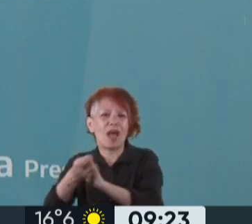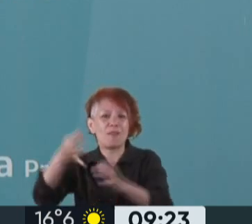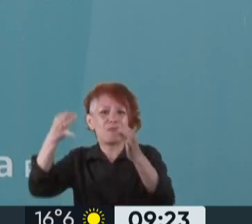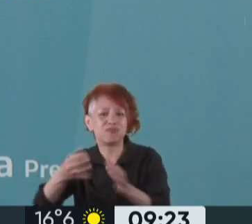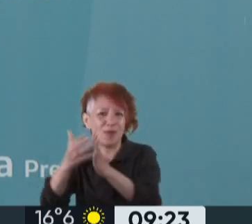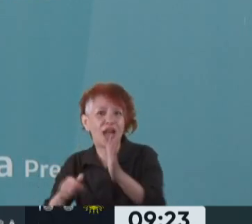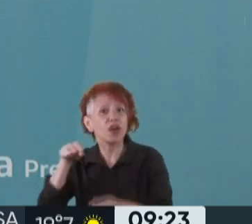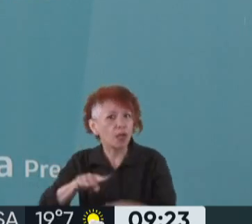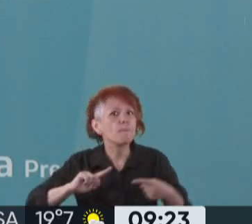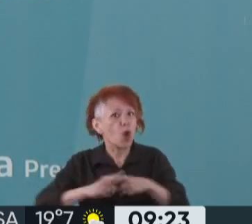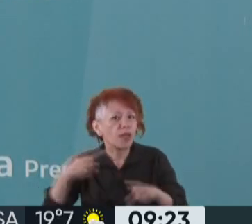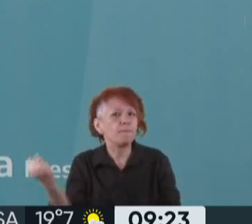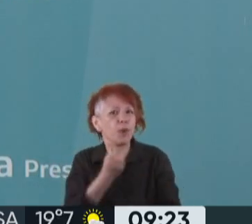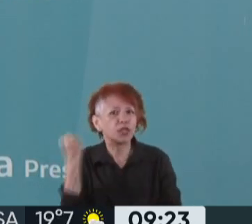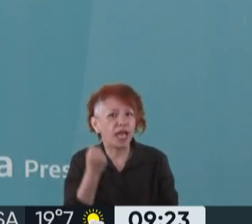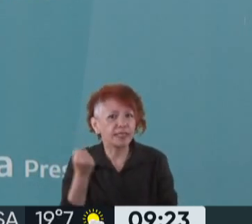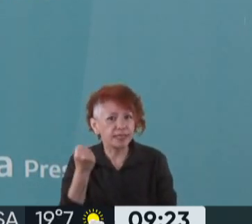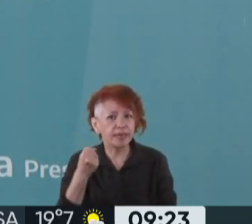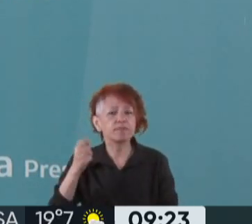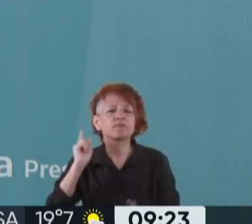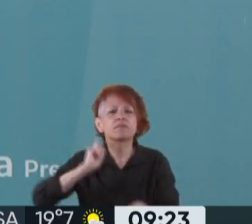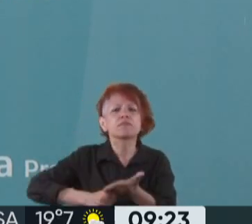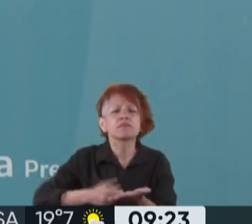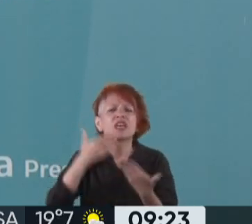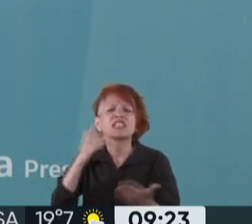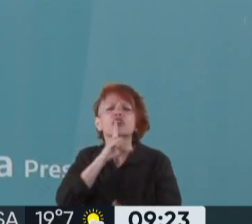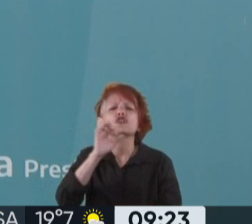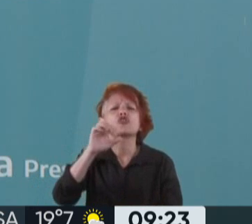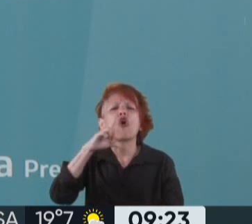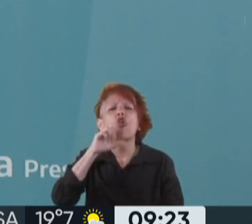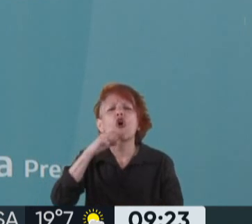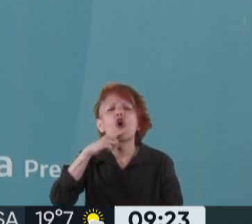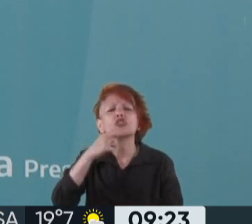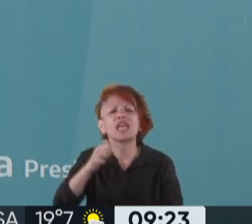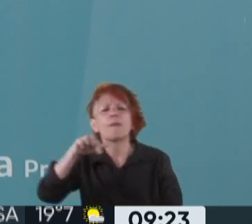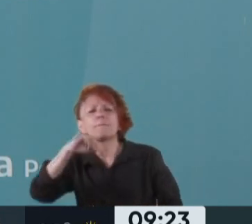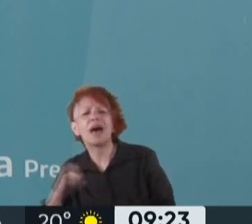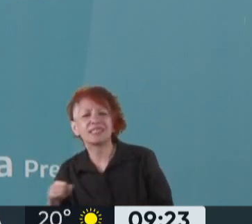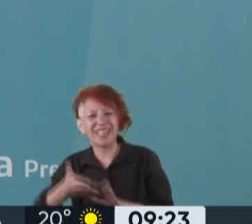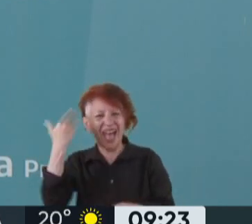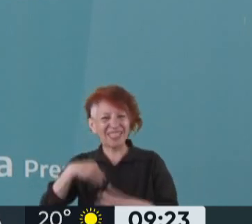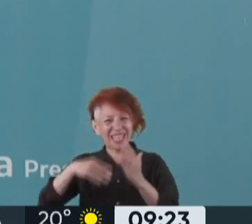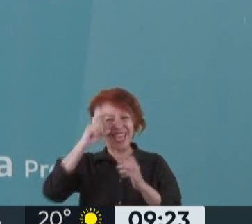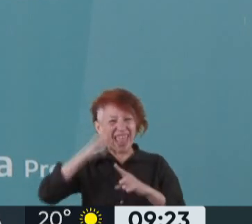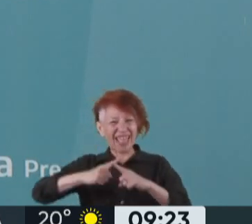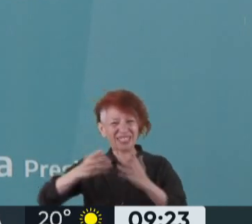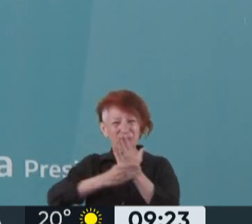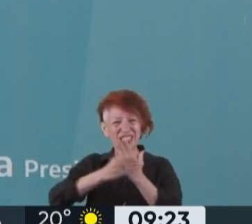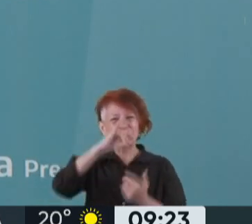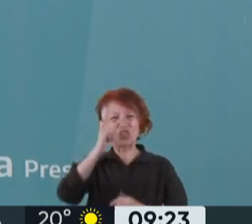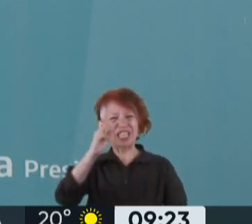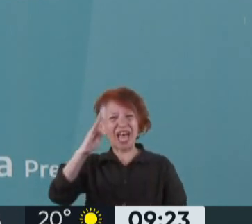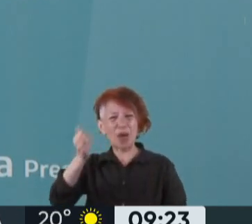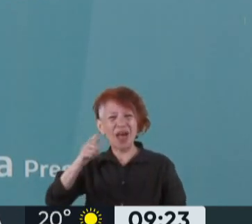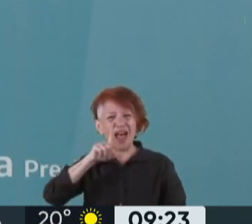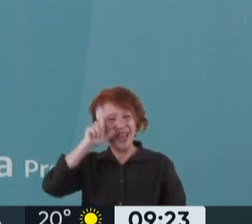gran política que está llevando adelante la ministra Victoria Tolosa Paz, que venía llevando adelante el exministro Zabaleta, y